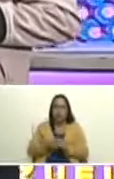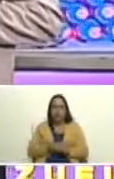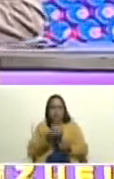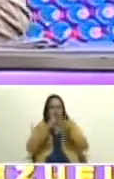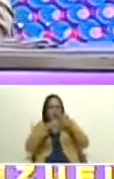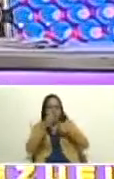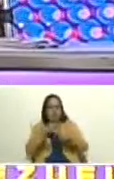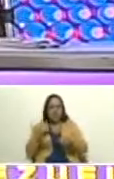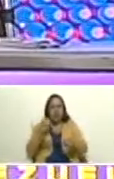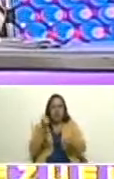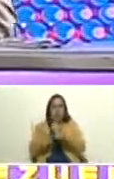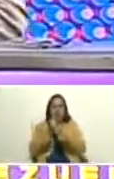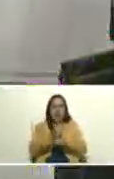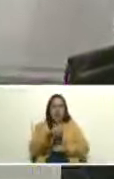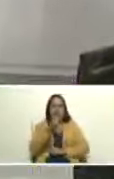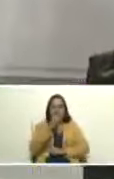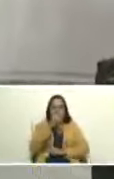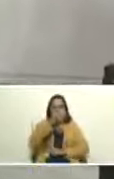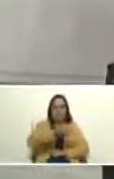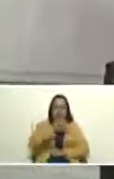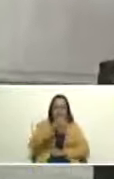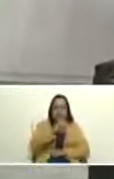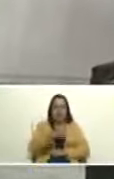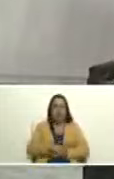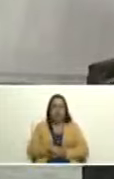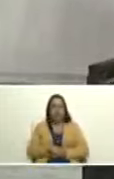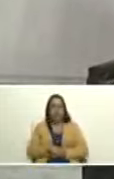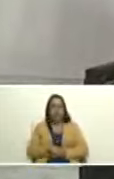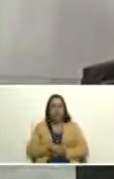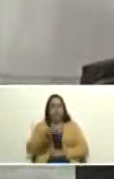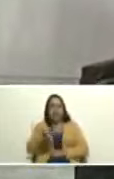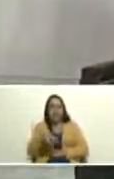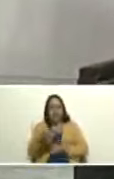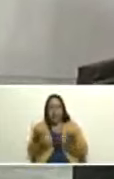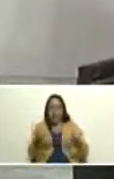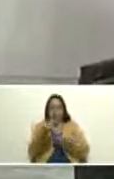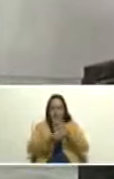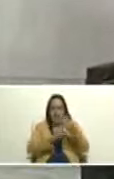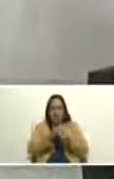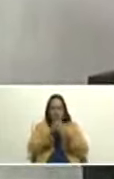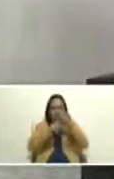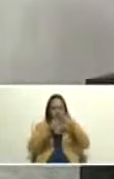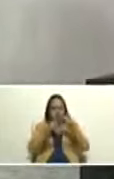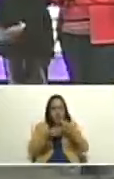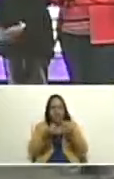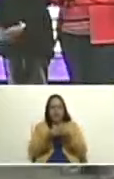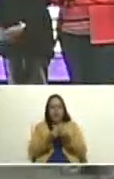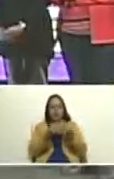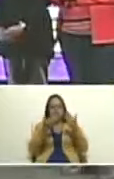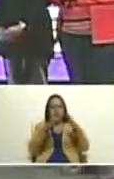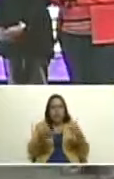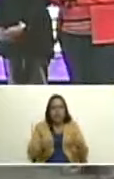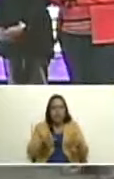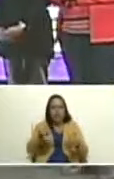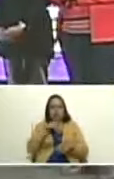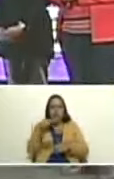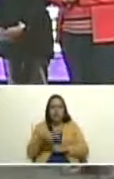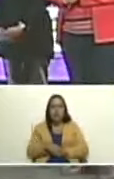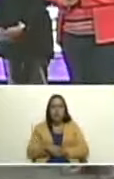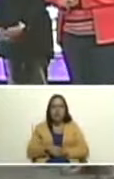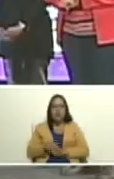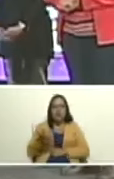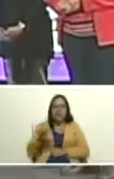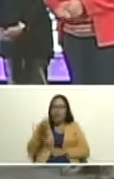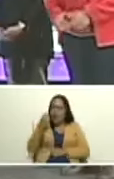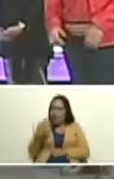yo trabajo con almuerzos, ahorita estoy con platos navideños, ¿verdad? Dulcería. ¿Y sí. Se colocan bien? Sí. ¿Y